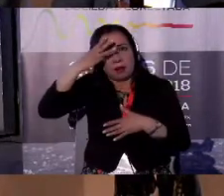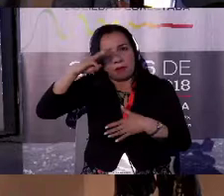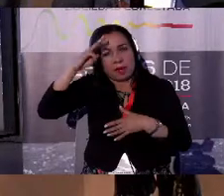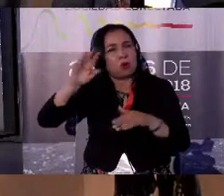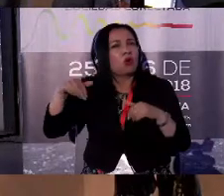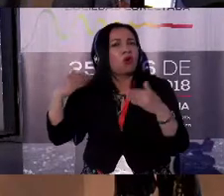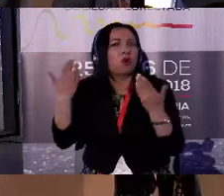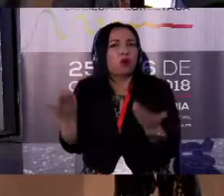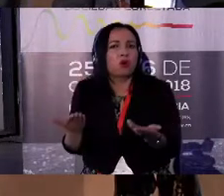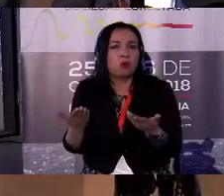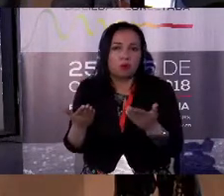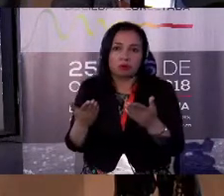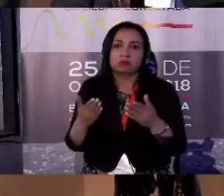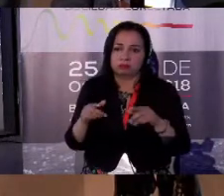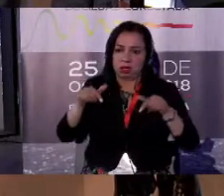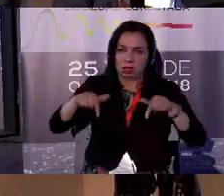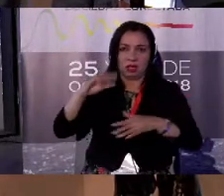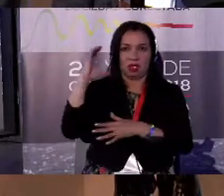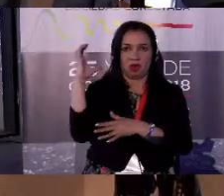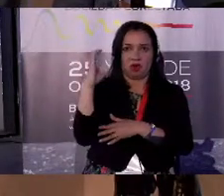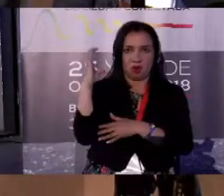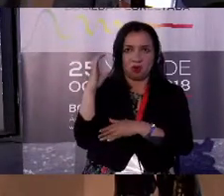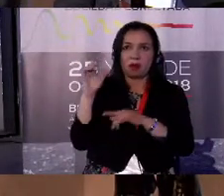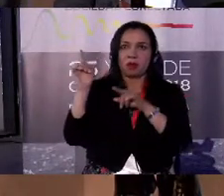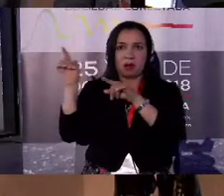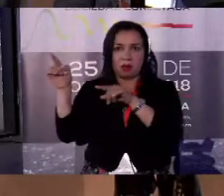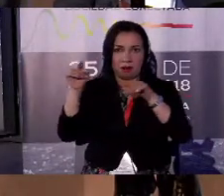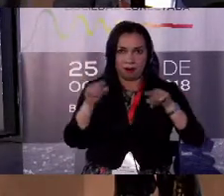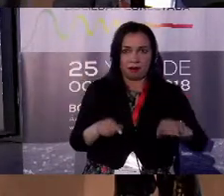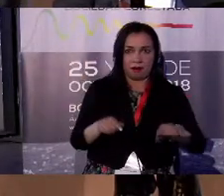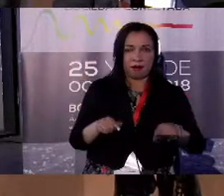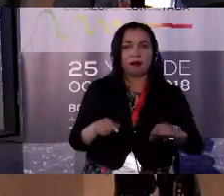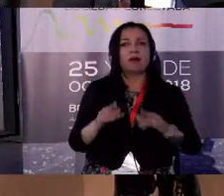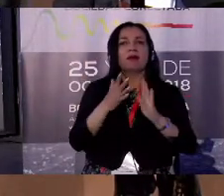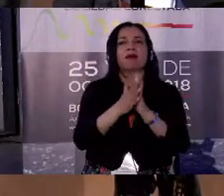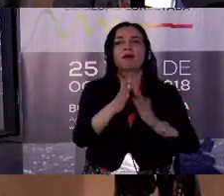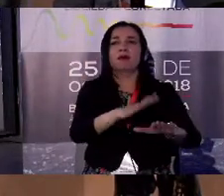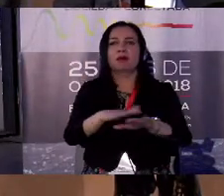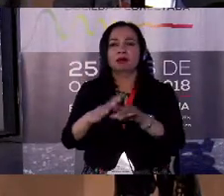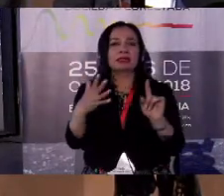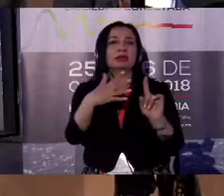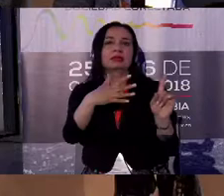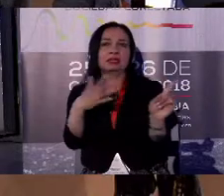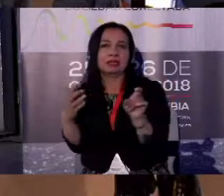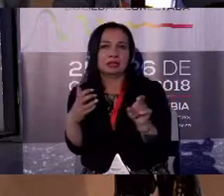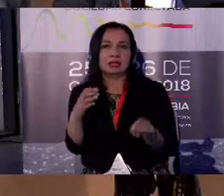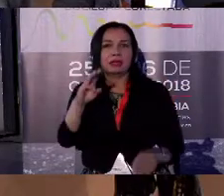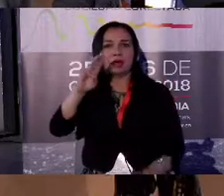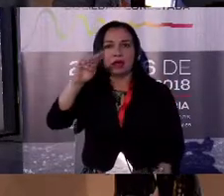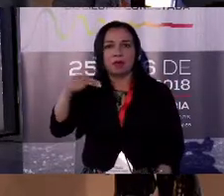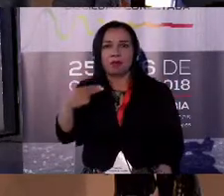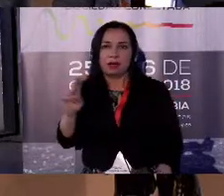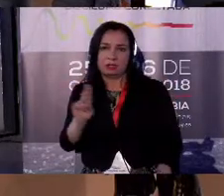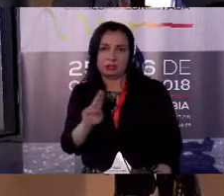say that 600 megahertz would be used directly for 5G services. How do you see that?